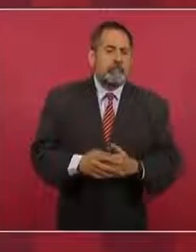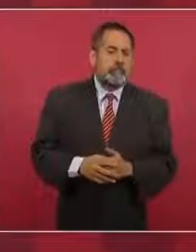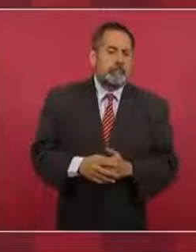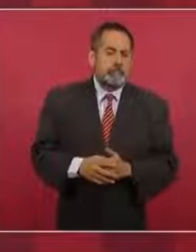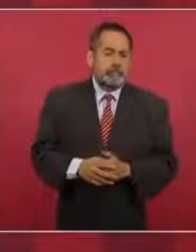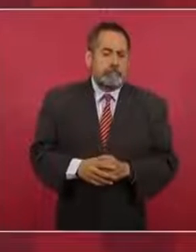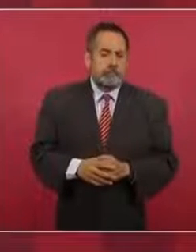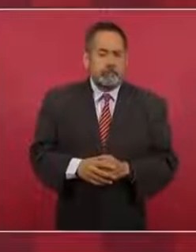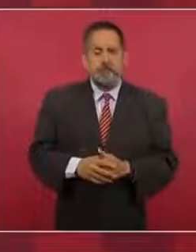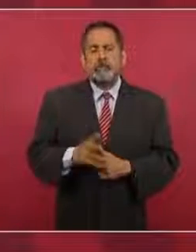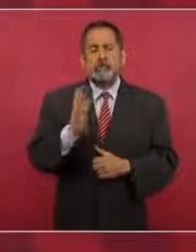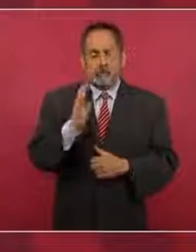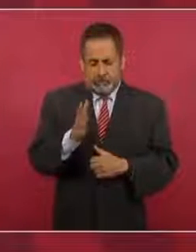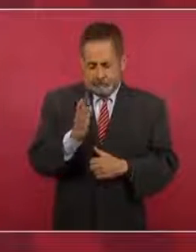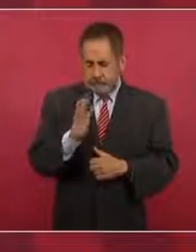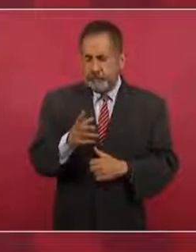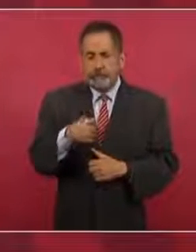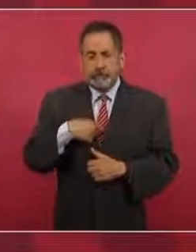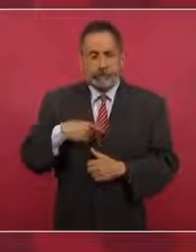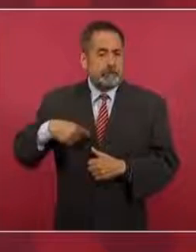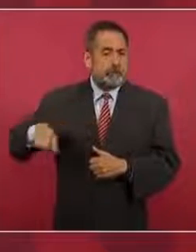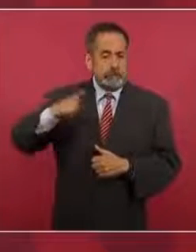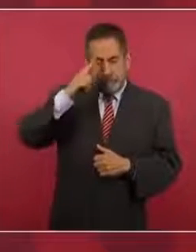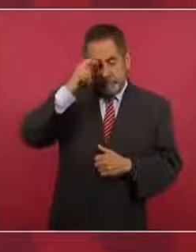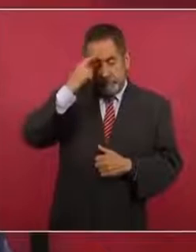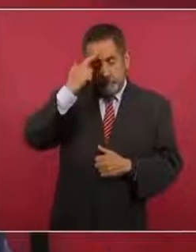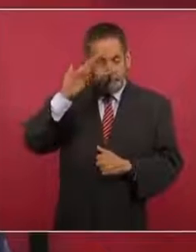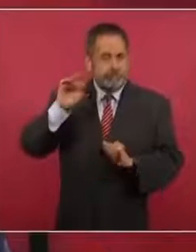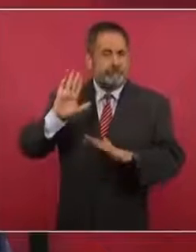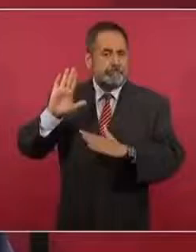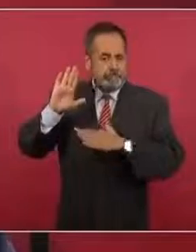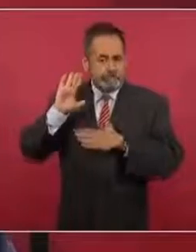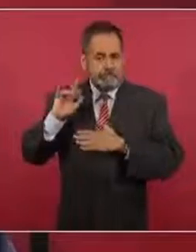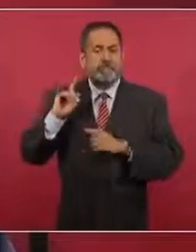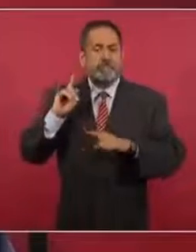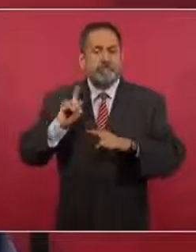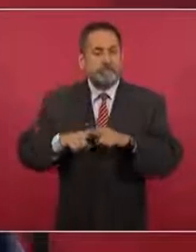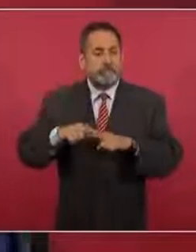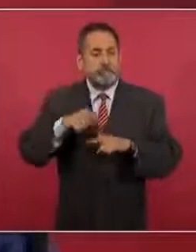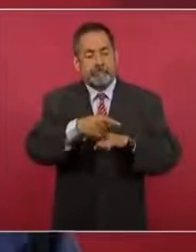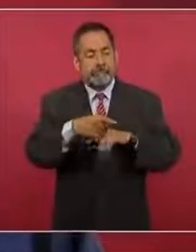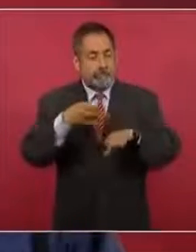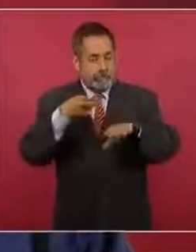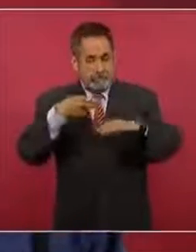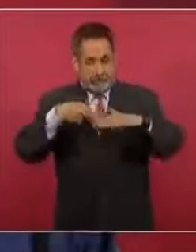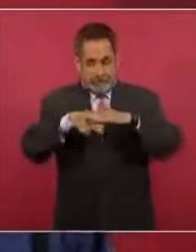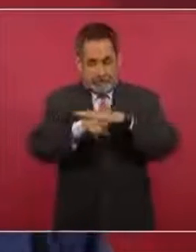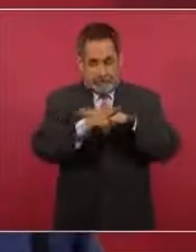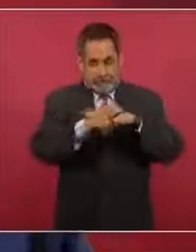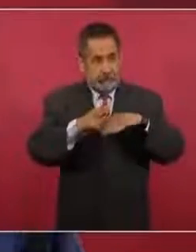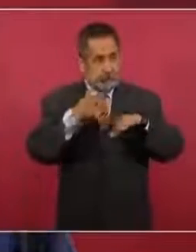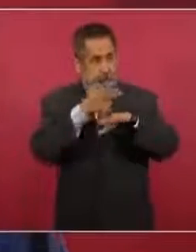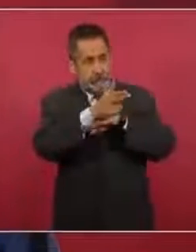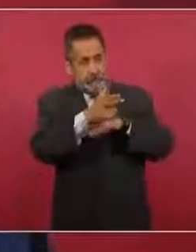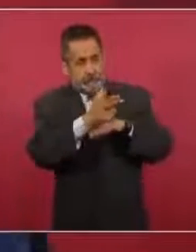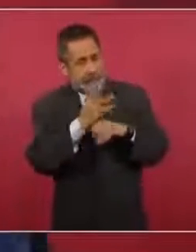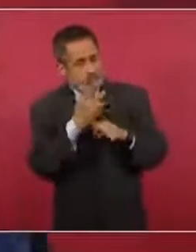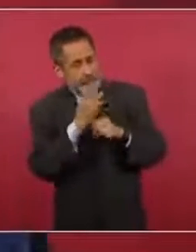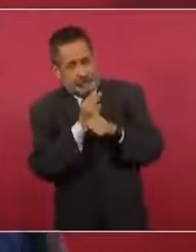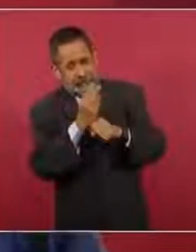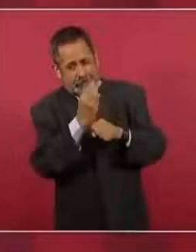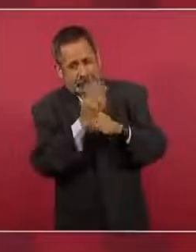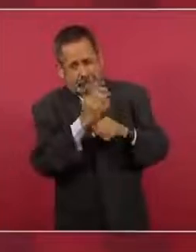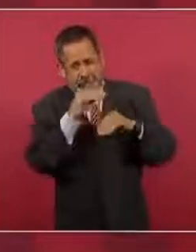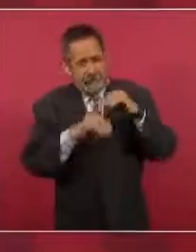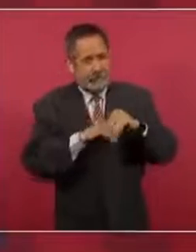se hizo el compromiso también de rehabilitar lo más pronto posible